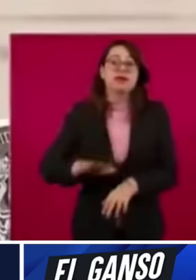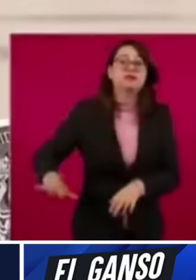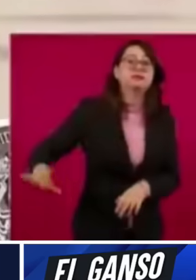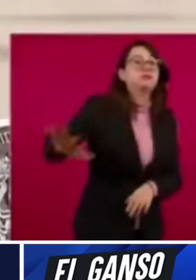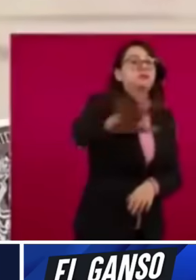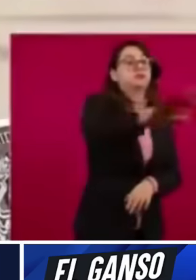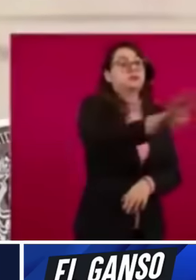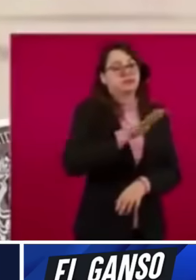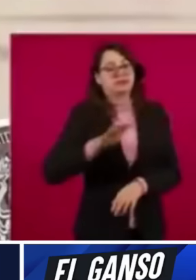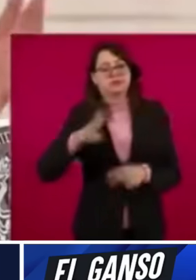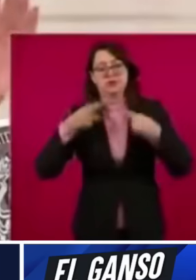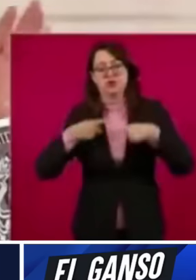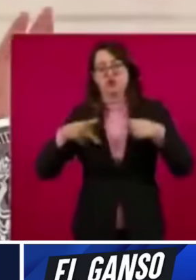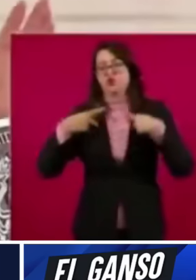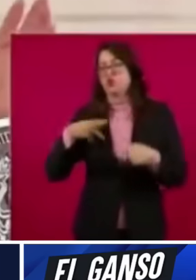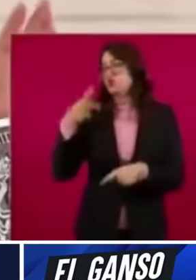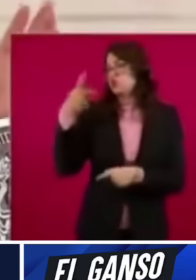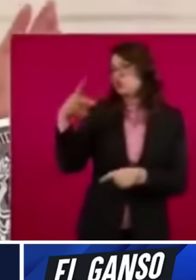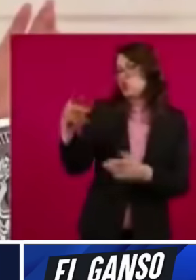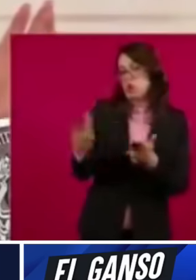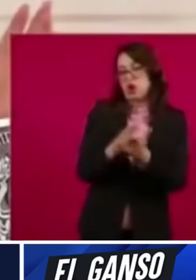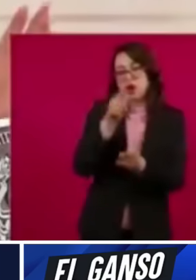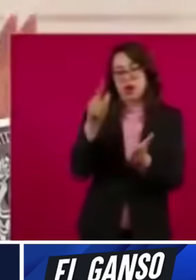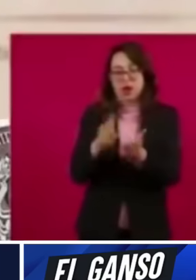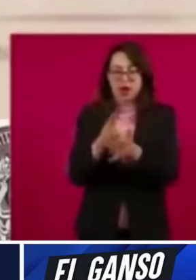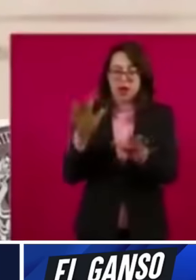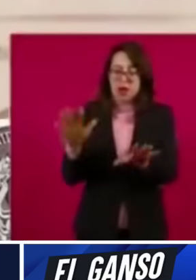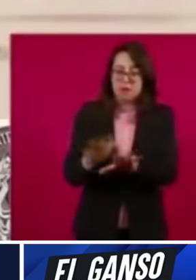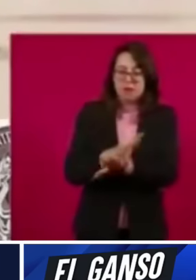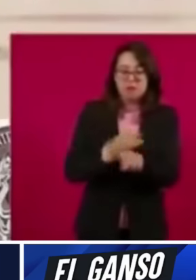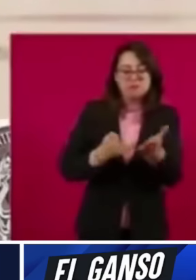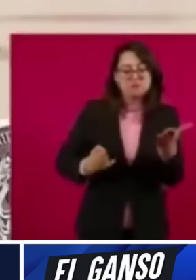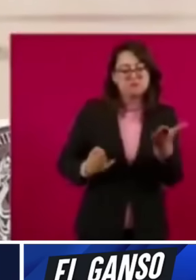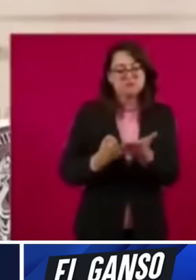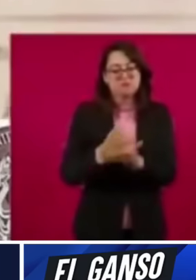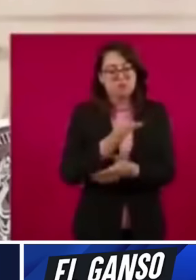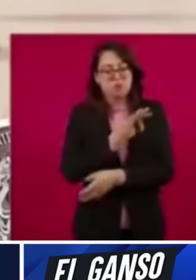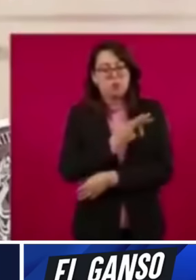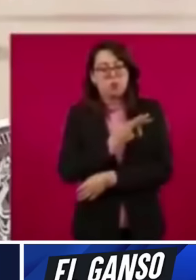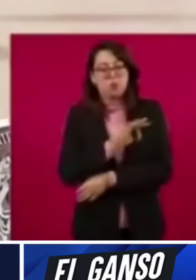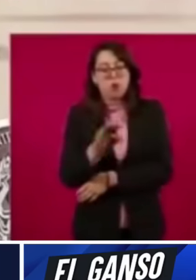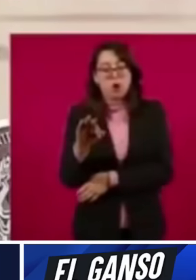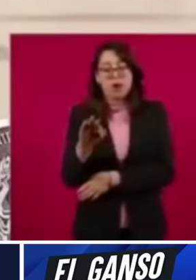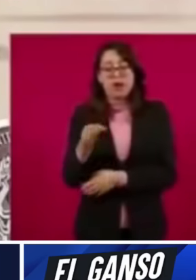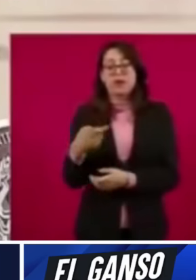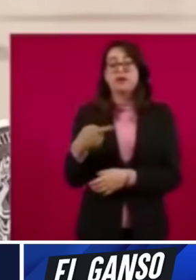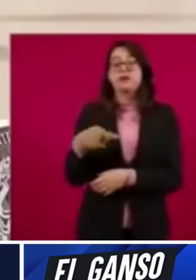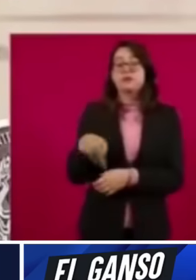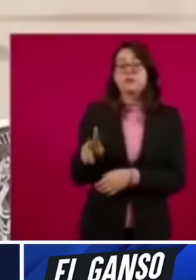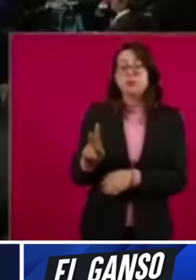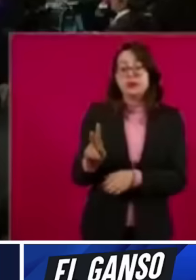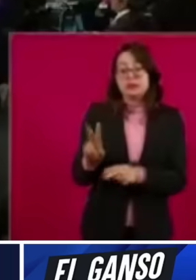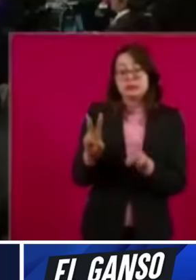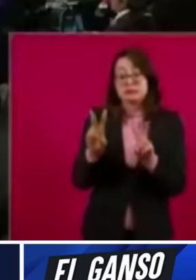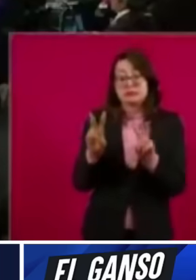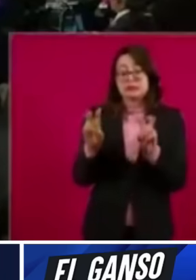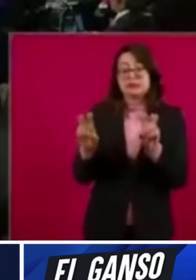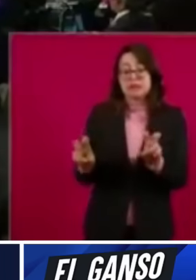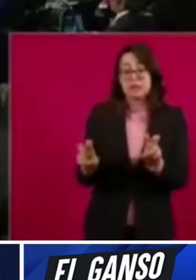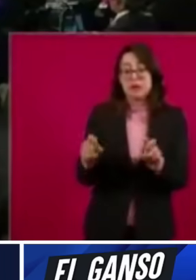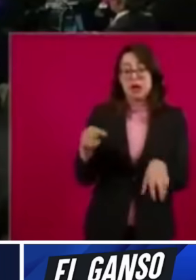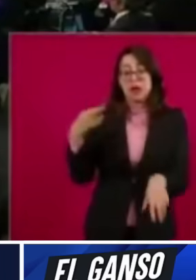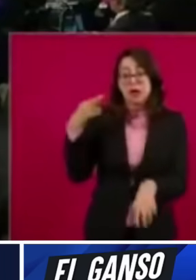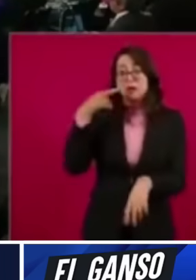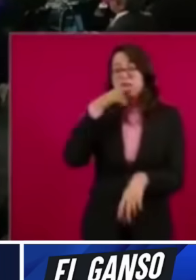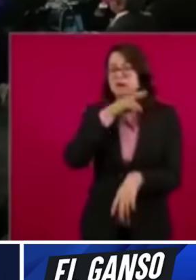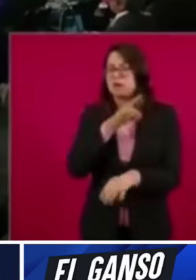Es su facultad modificar las leyes. Pero en estos temas, ¿por qué